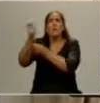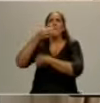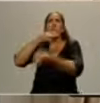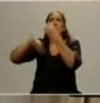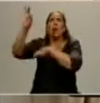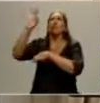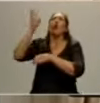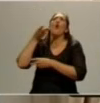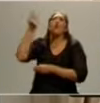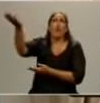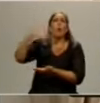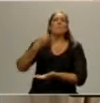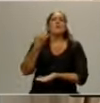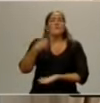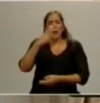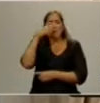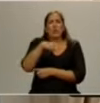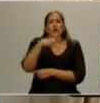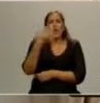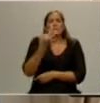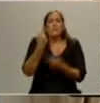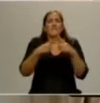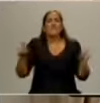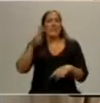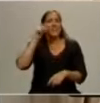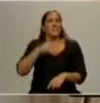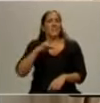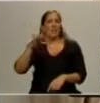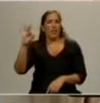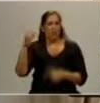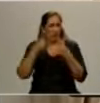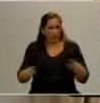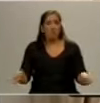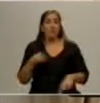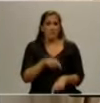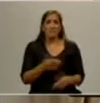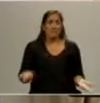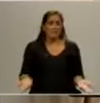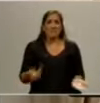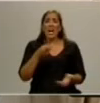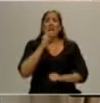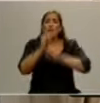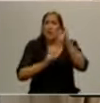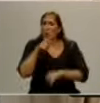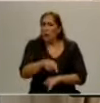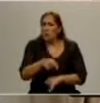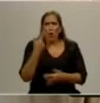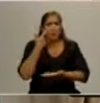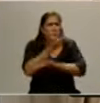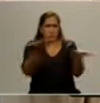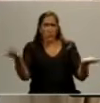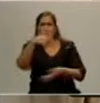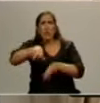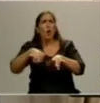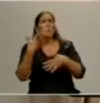es petróleo refinado, jamás crudo. Son datos que están a la mano de cualquiera, son datos públicos.